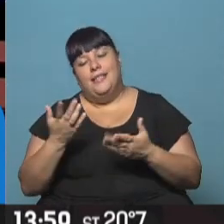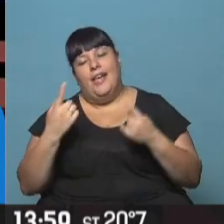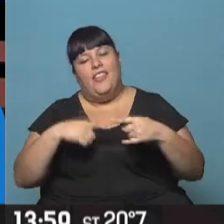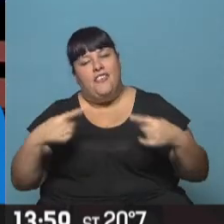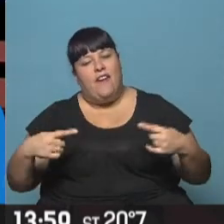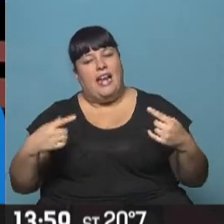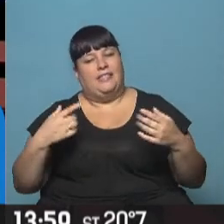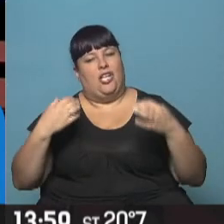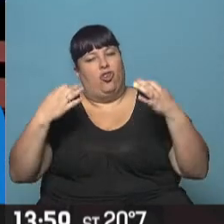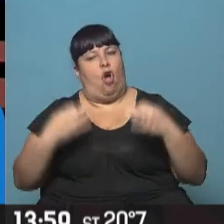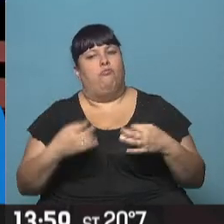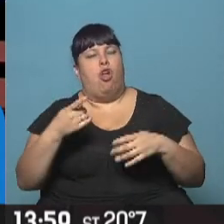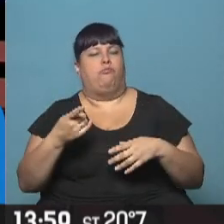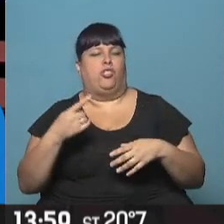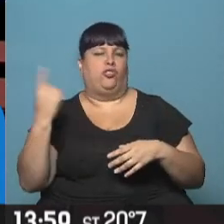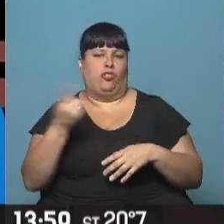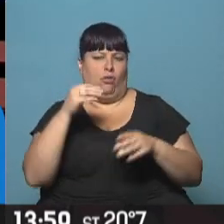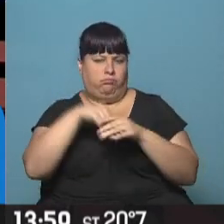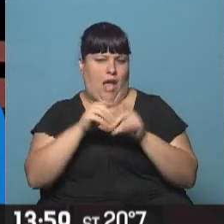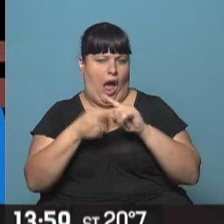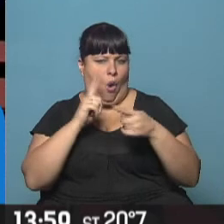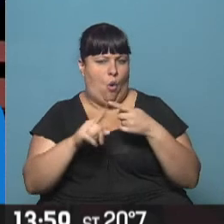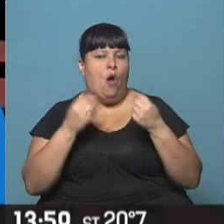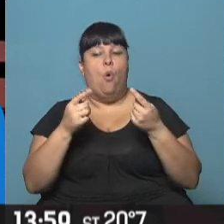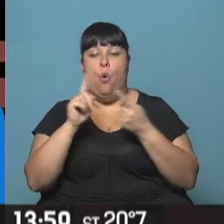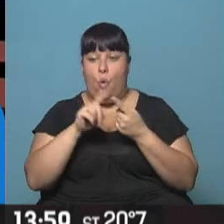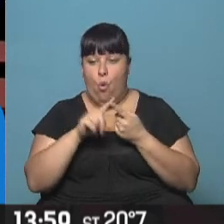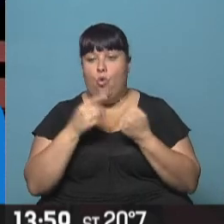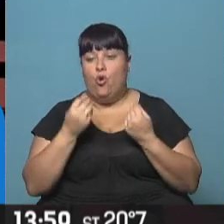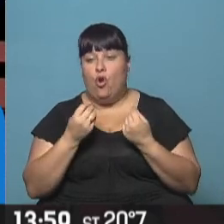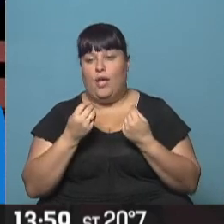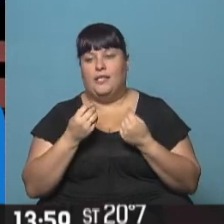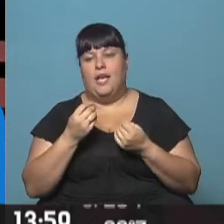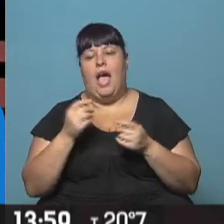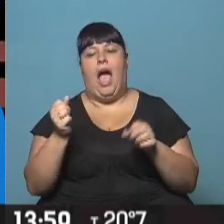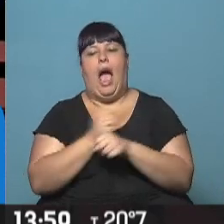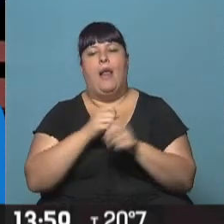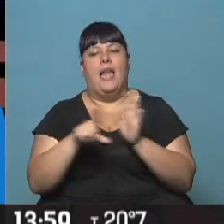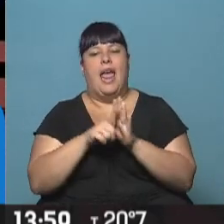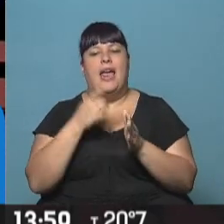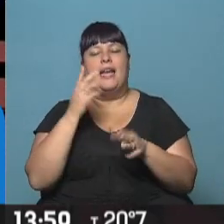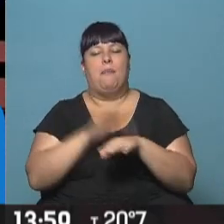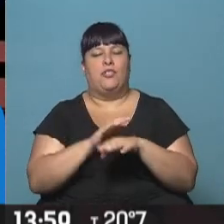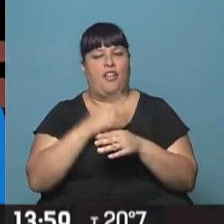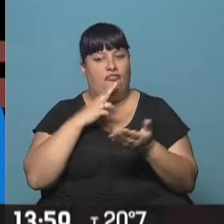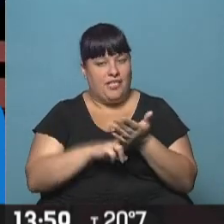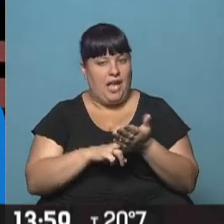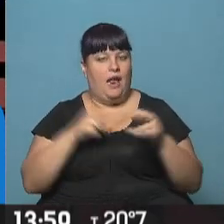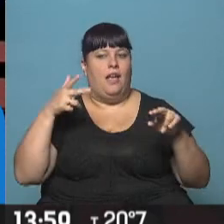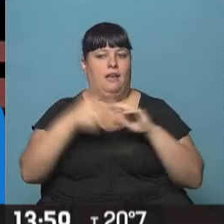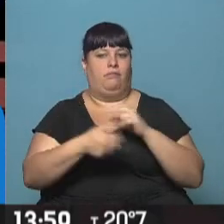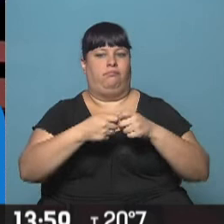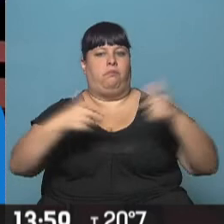varios compromisos que están dentro del pacto, porque uno de ellos es la sanción de la Ley de Responsabilidad Fiscal, que pone límites